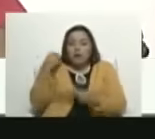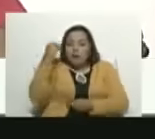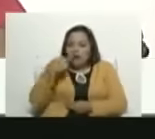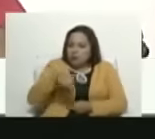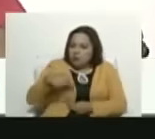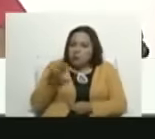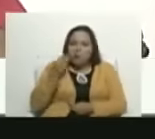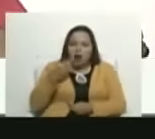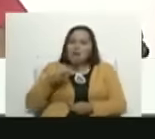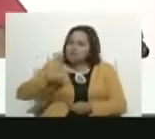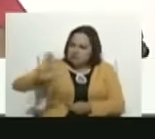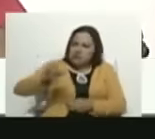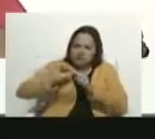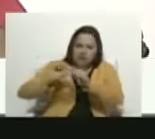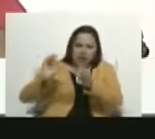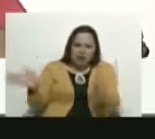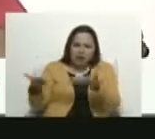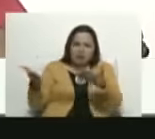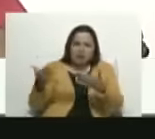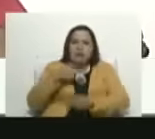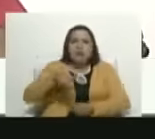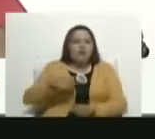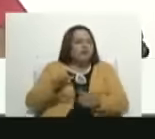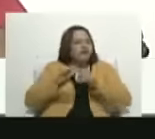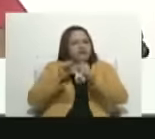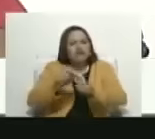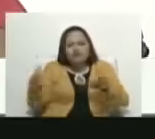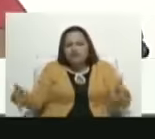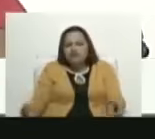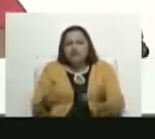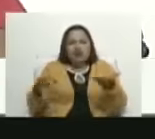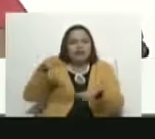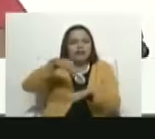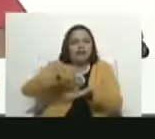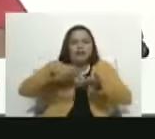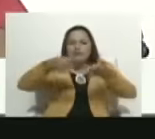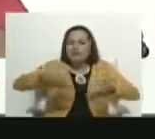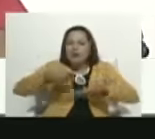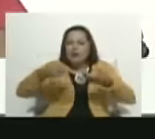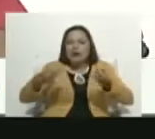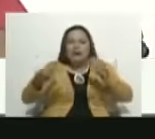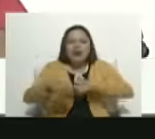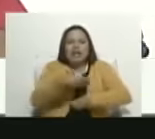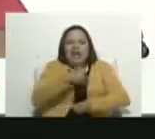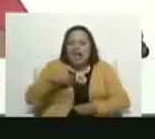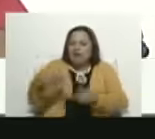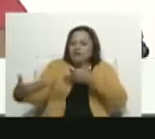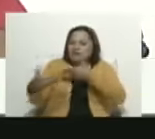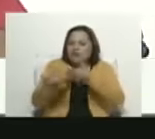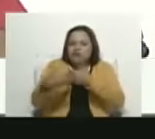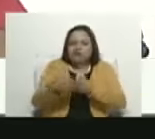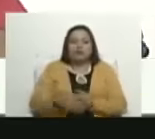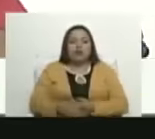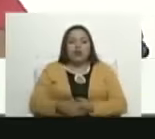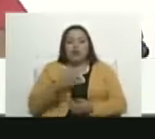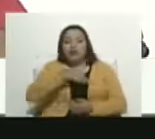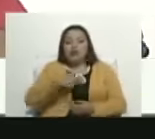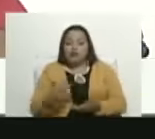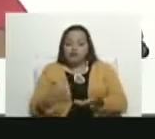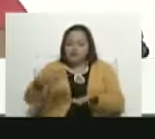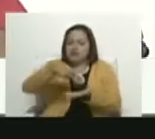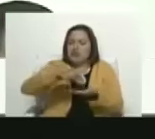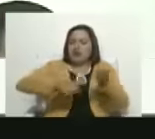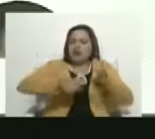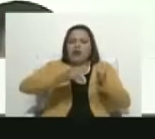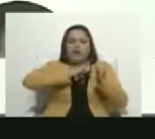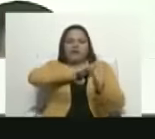sigan subestimando. Que nosotros seguiremos levantándonos cada vez que traten de atropellarnos. Y nos levantamos con más fuerza.